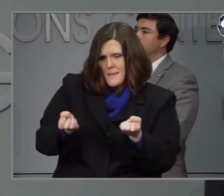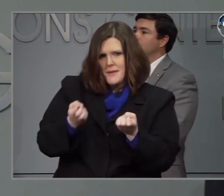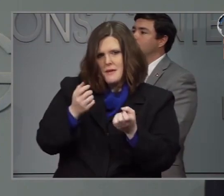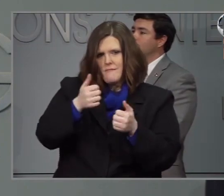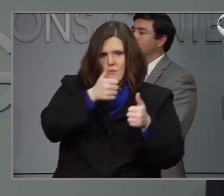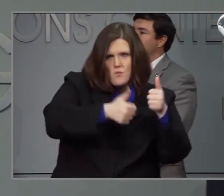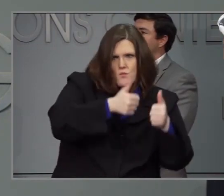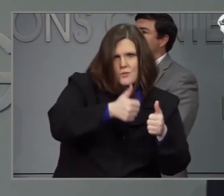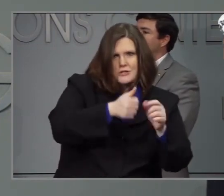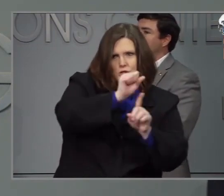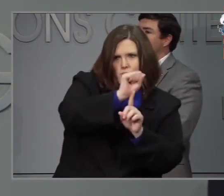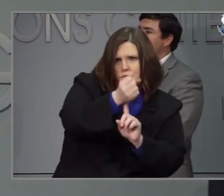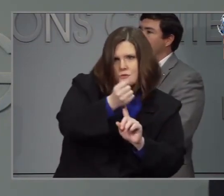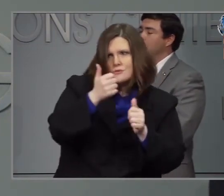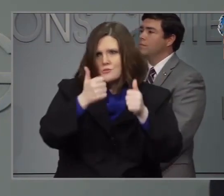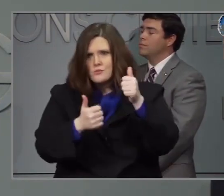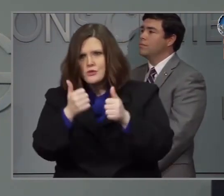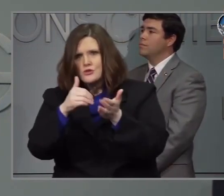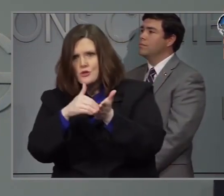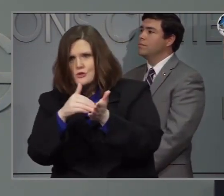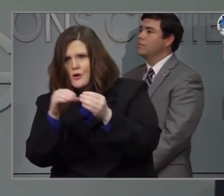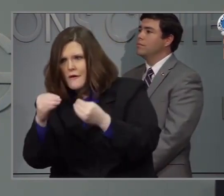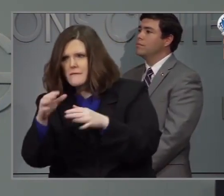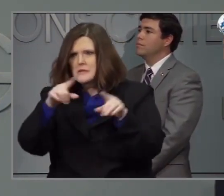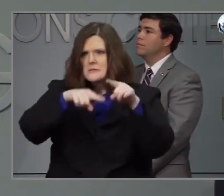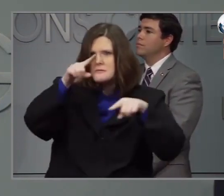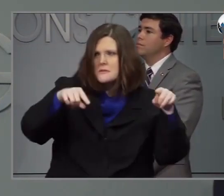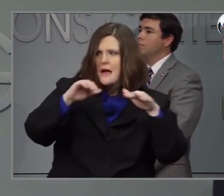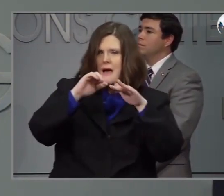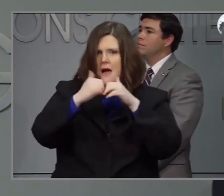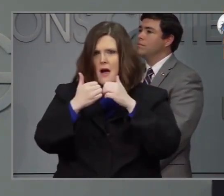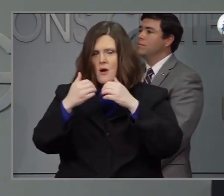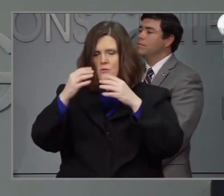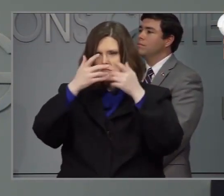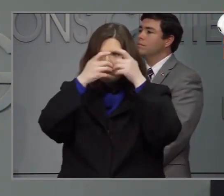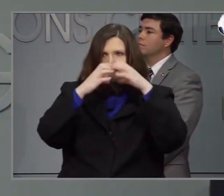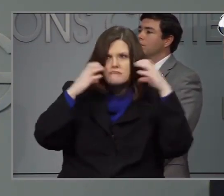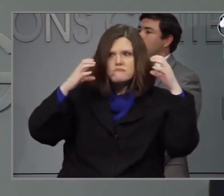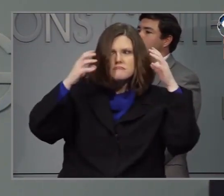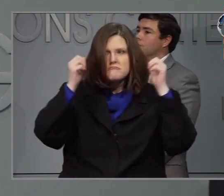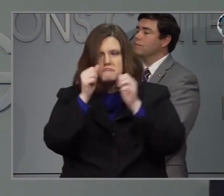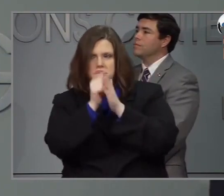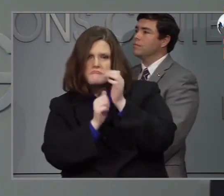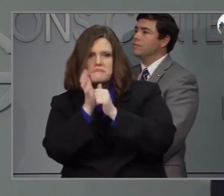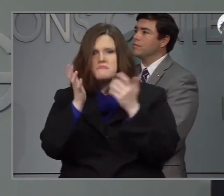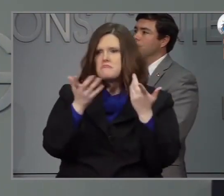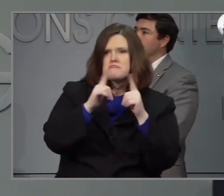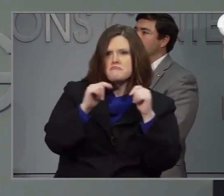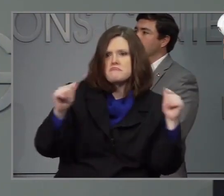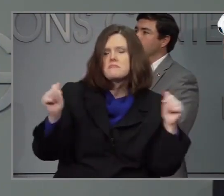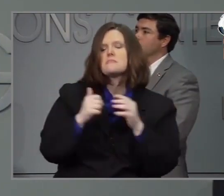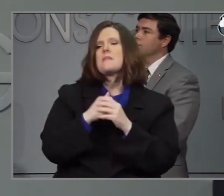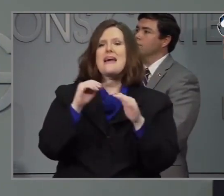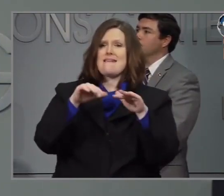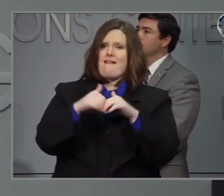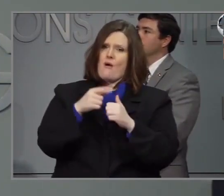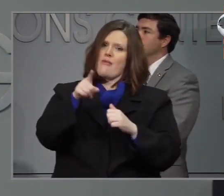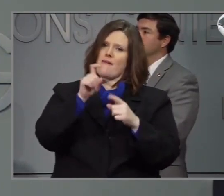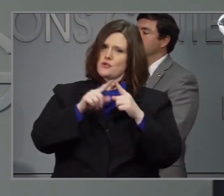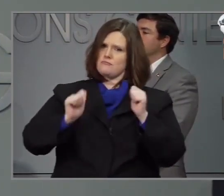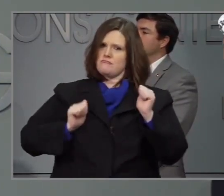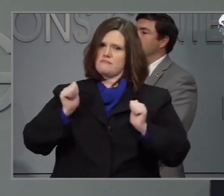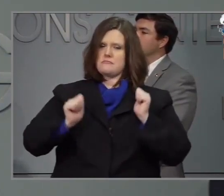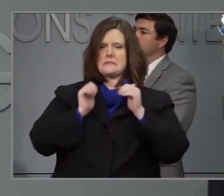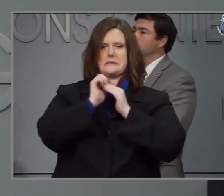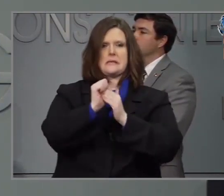sobre el equipo protectivo que se usa en diferentes entornos y las nuevas maneras en que se están liderando la comunidad